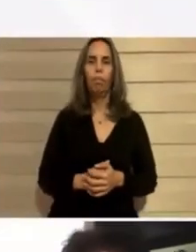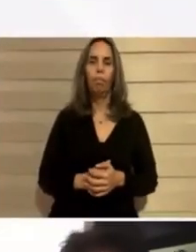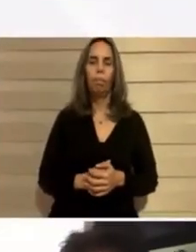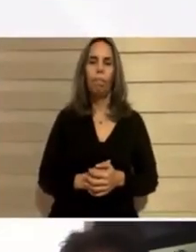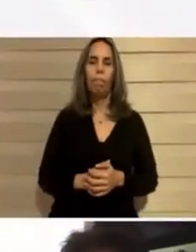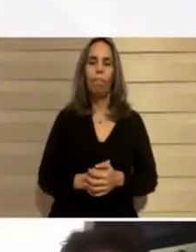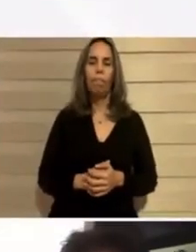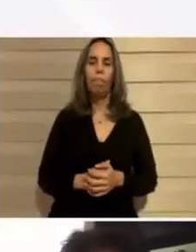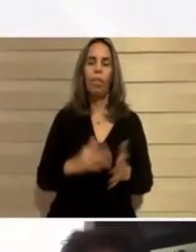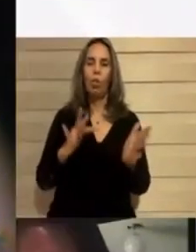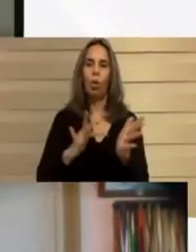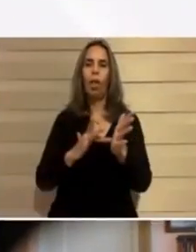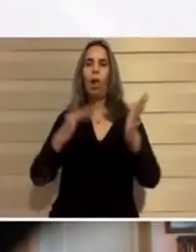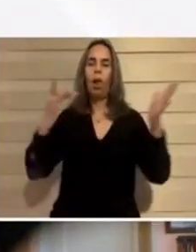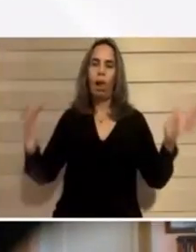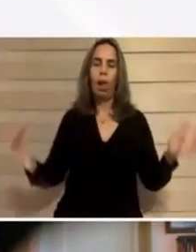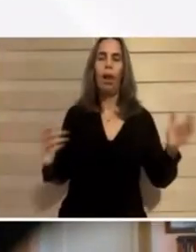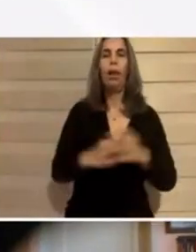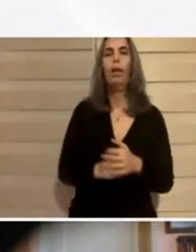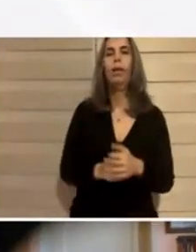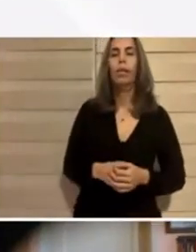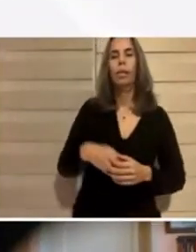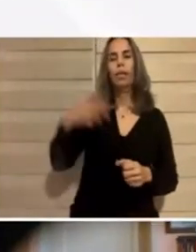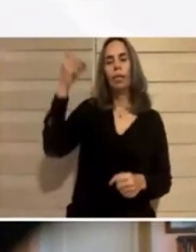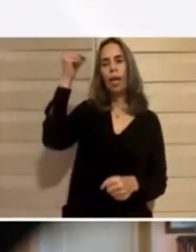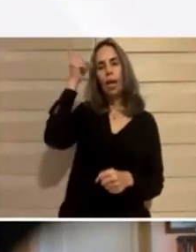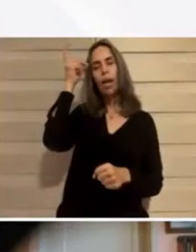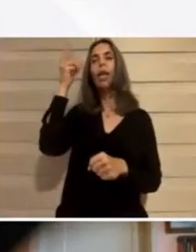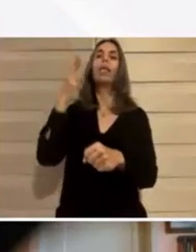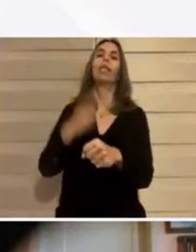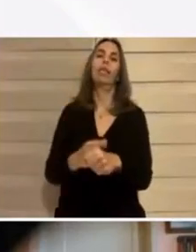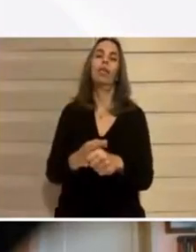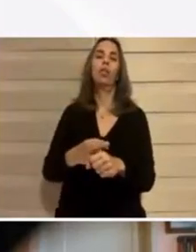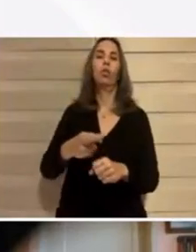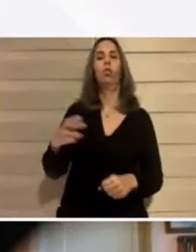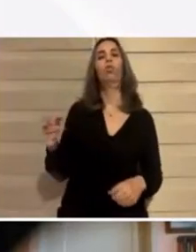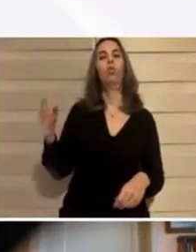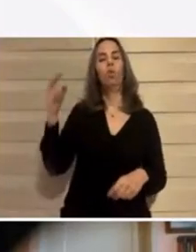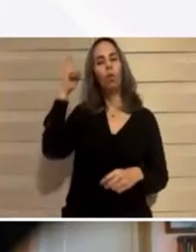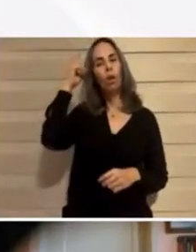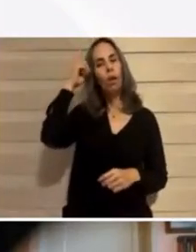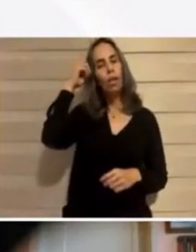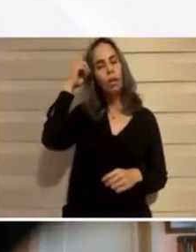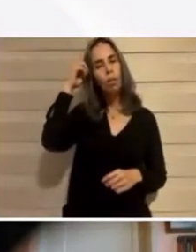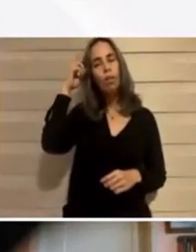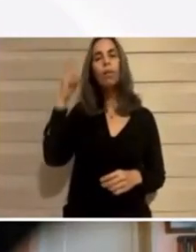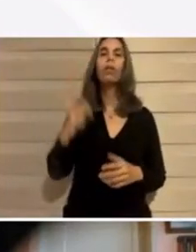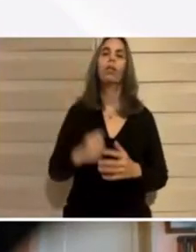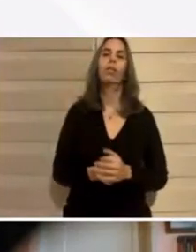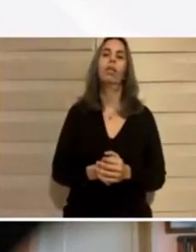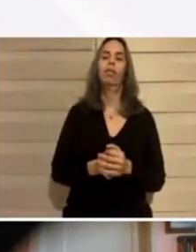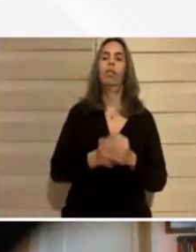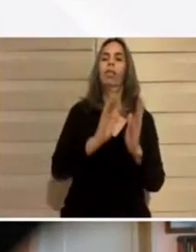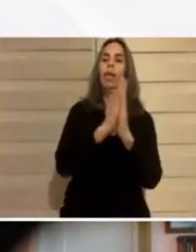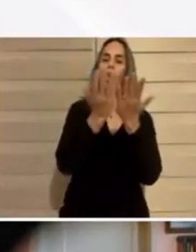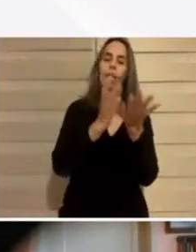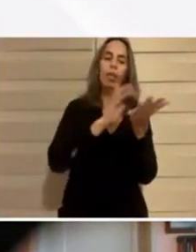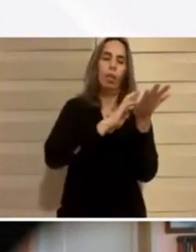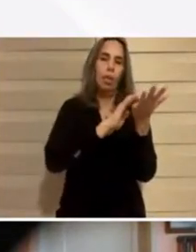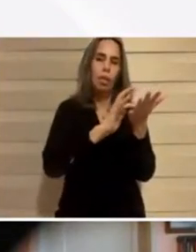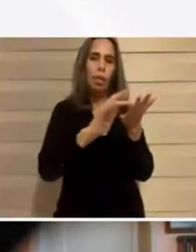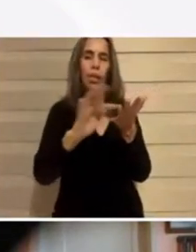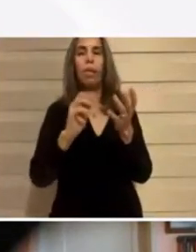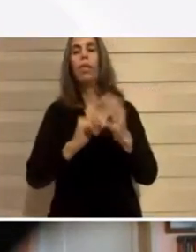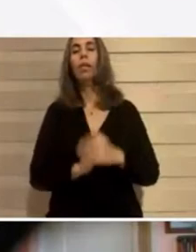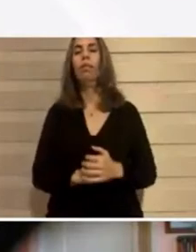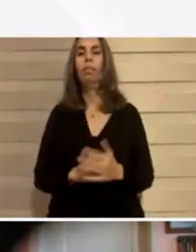Agradecemos a la directora del Instituto Nacional de Bellas Artes y Literatura el mensaje que nos ha compartido. También le damos